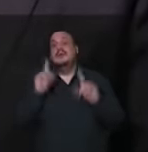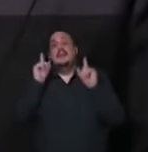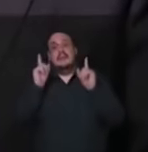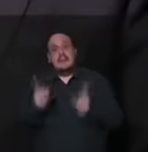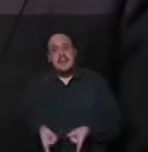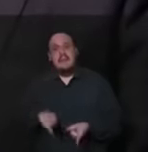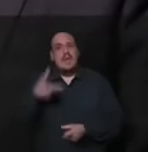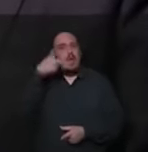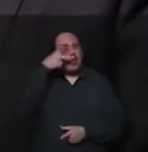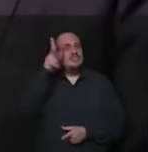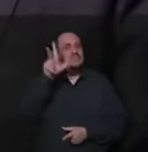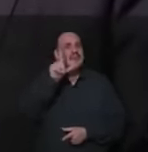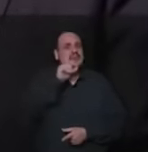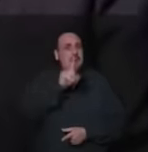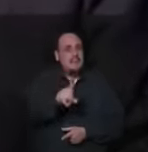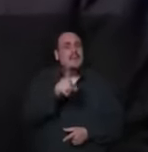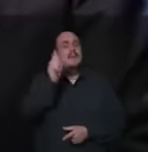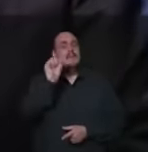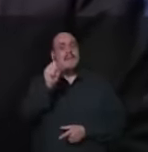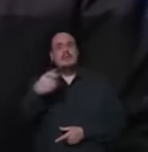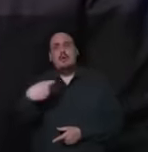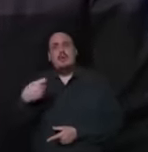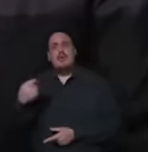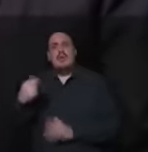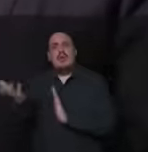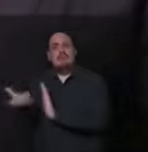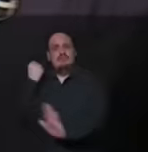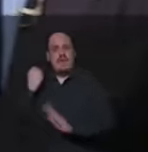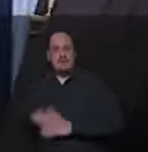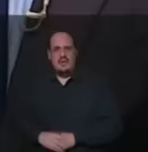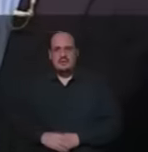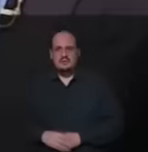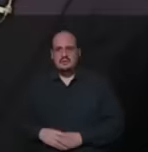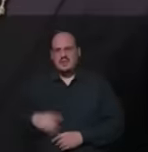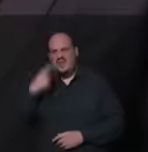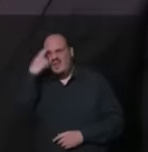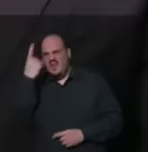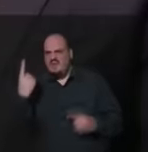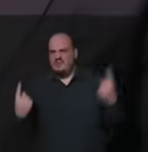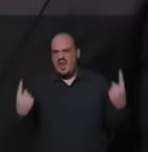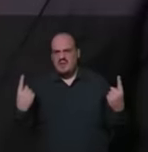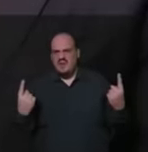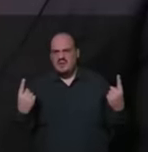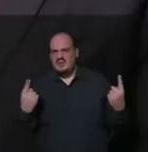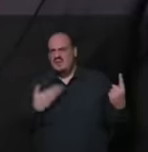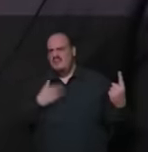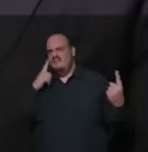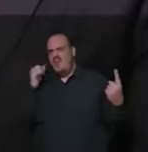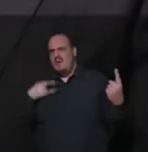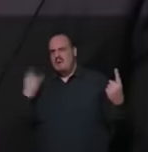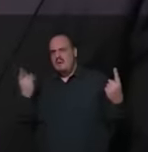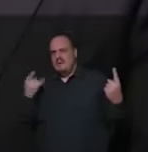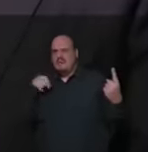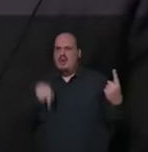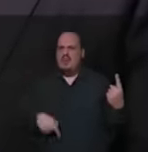recorte en 83 mil pesos a cada jubilado y jubilada. ¿A cuál le creemos? ¿Al que mintió en lo de Feynman o al que miente